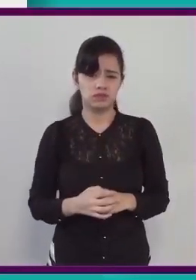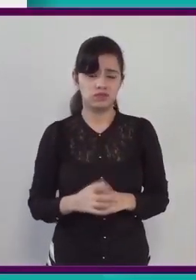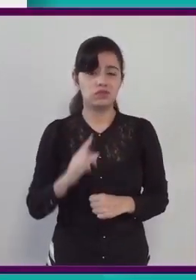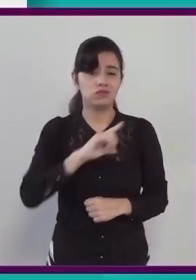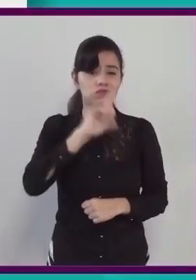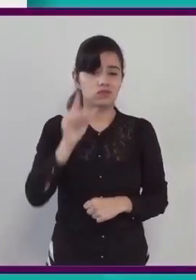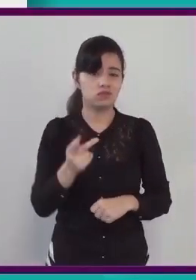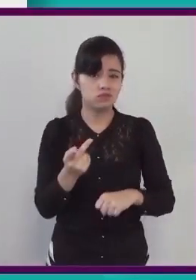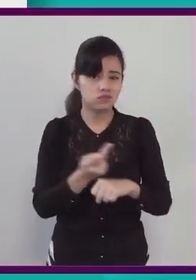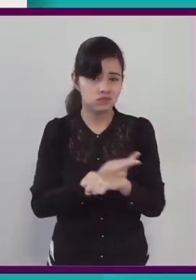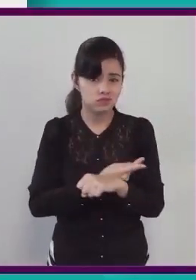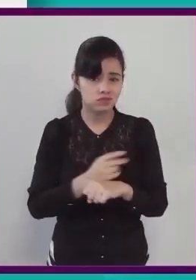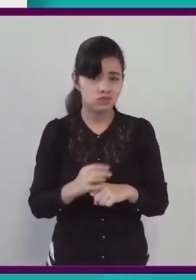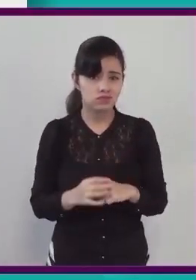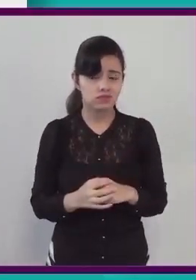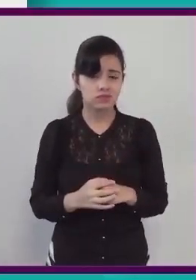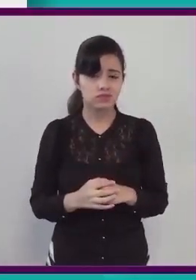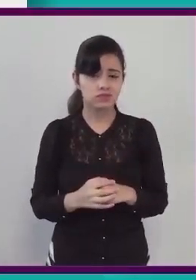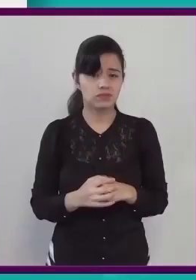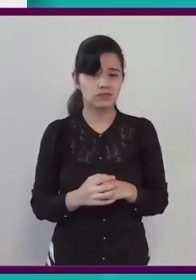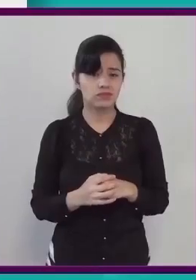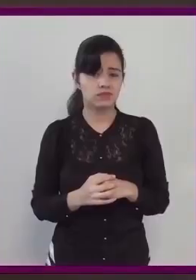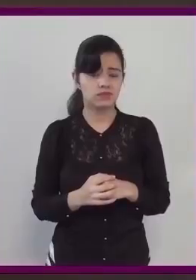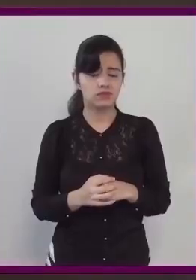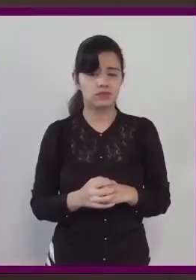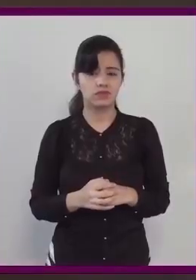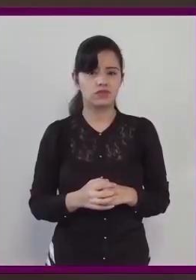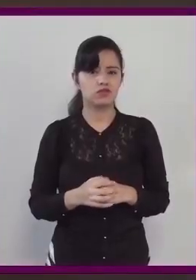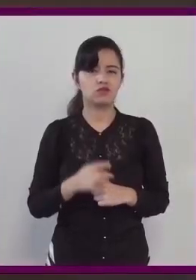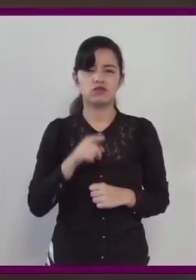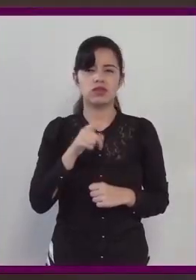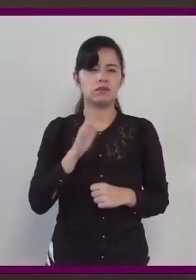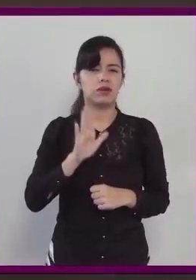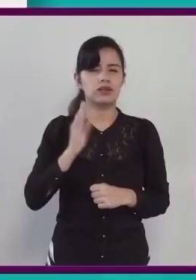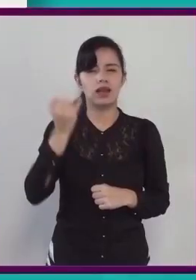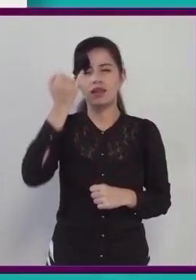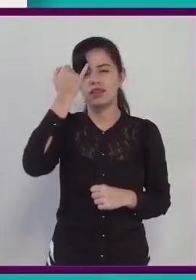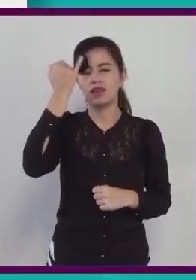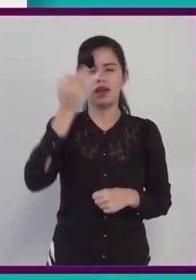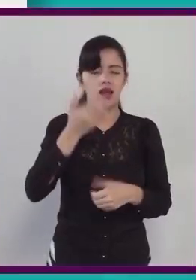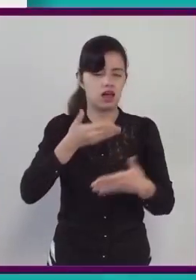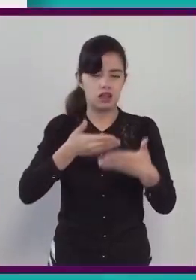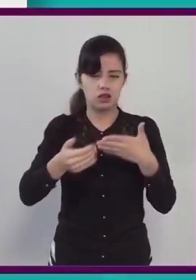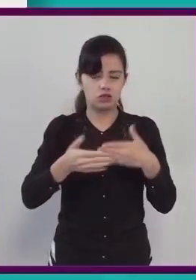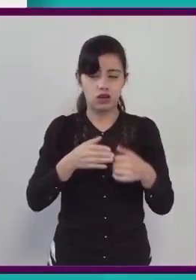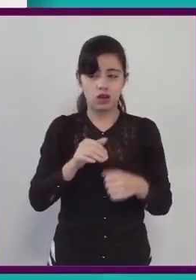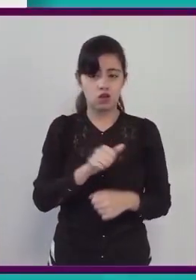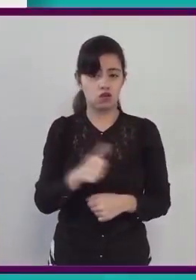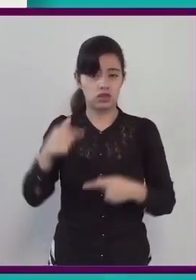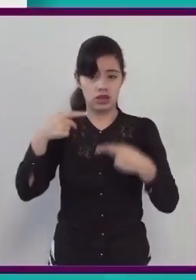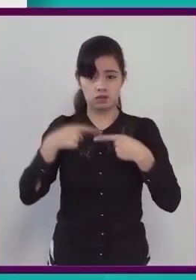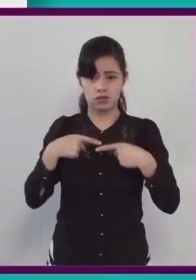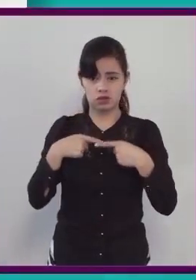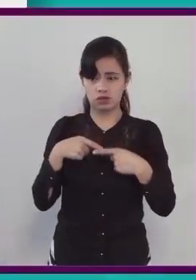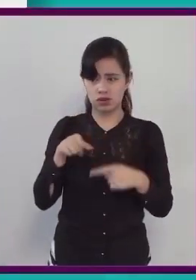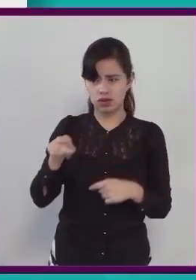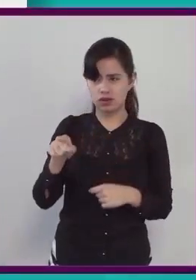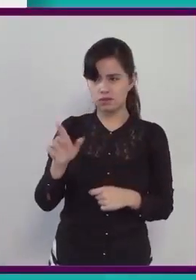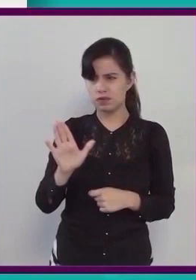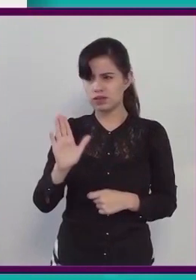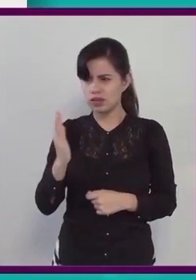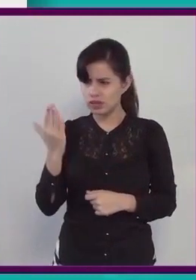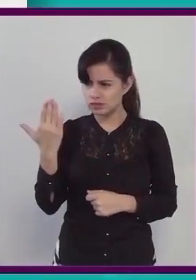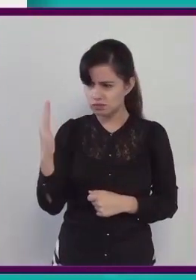en donde no hay responsabilidad de reciprocidad, ¿no? Y en donde se refuerza